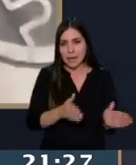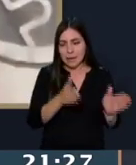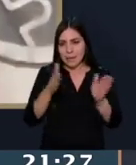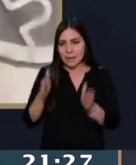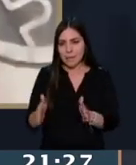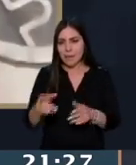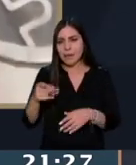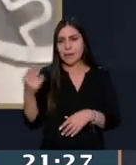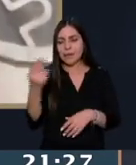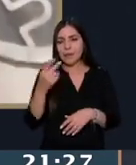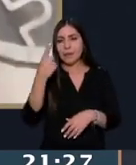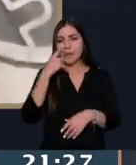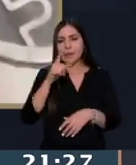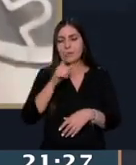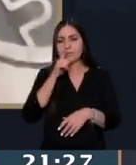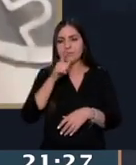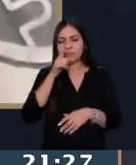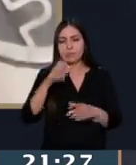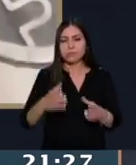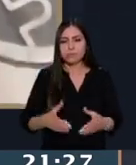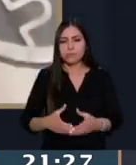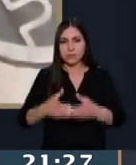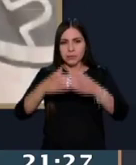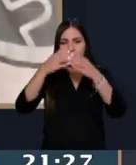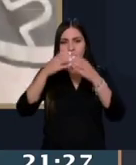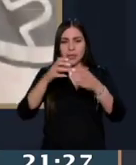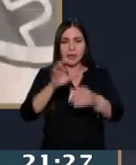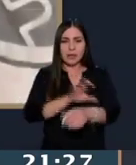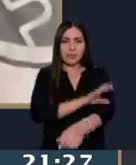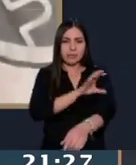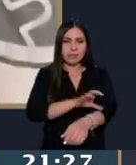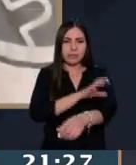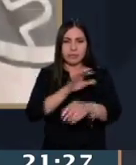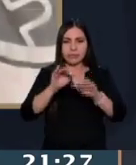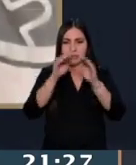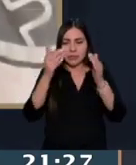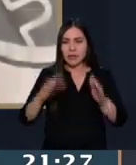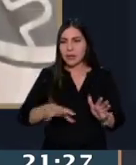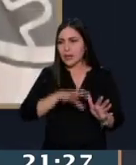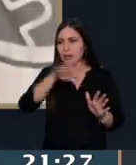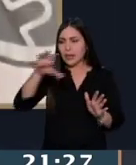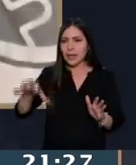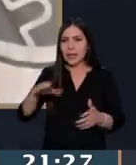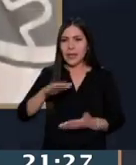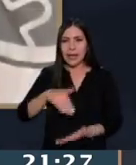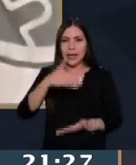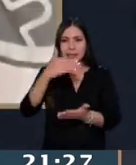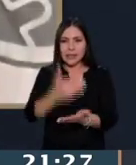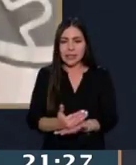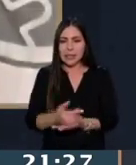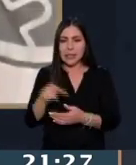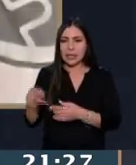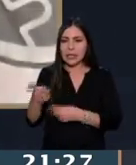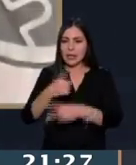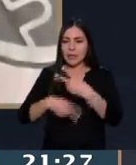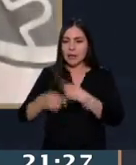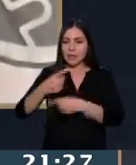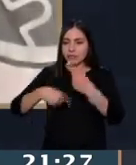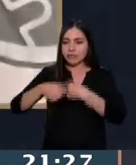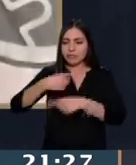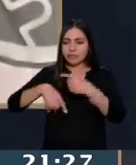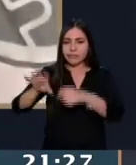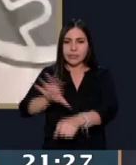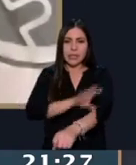una subestación eléctrica que puede ser comparada como de abastecimiento de energía eléctrica